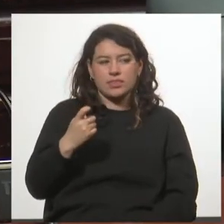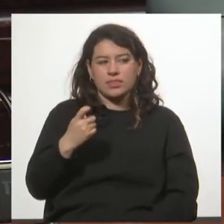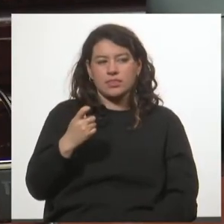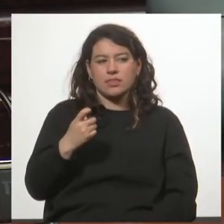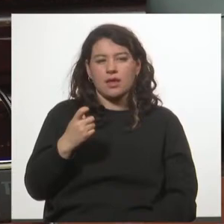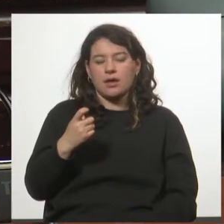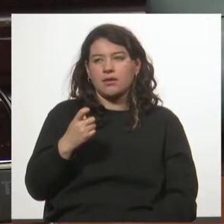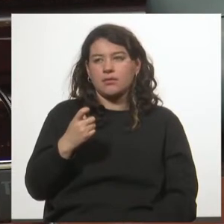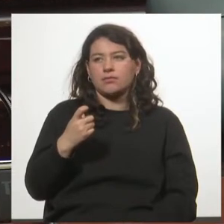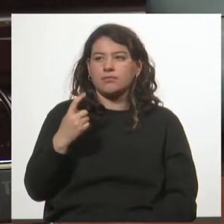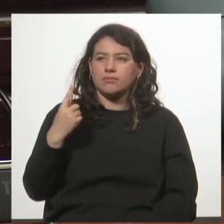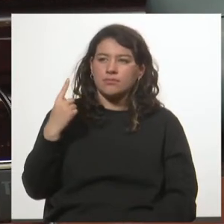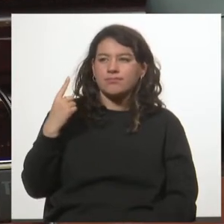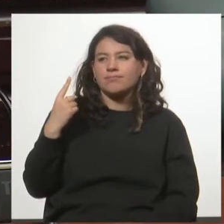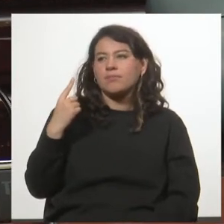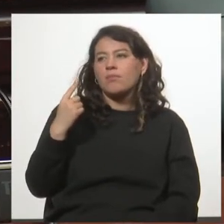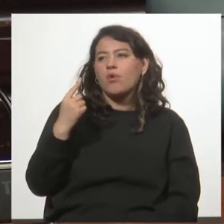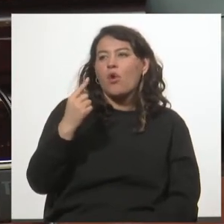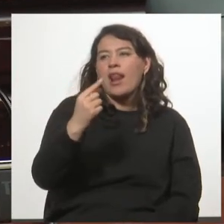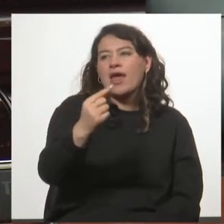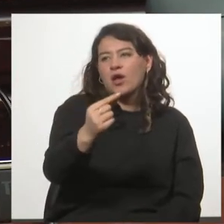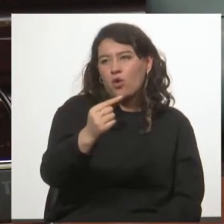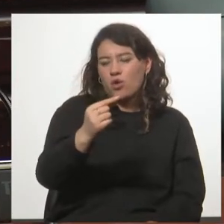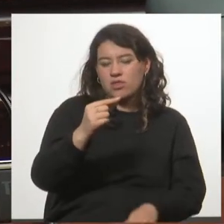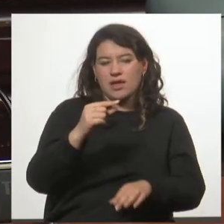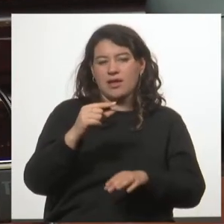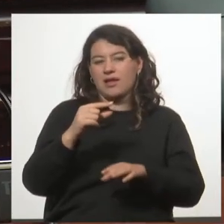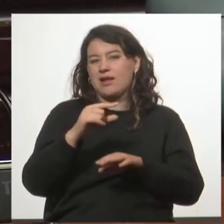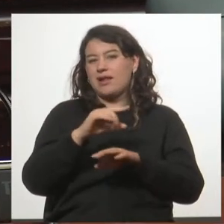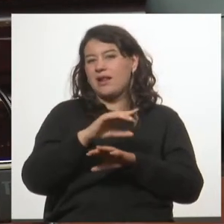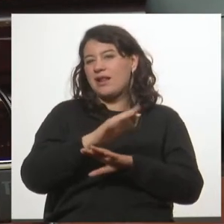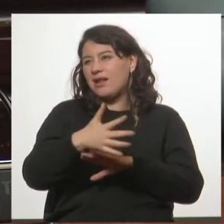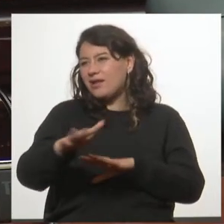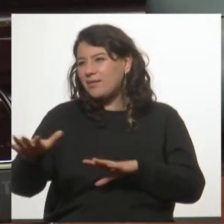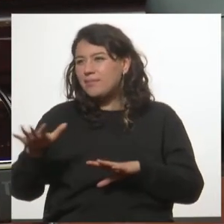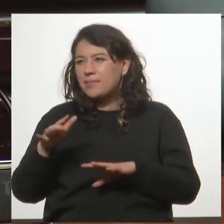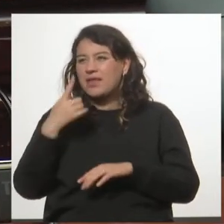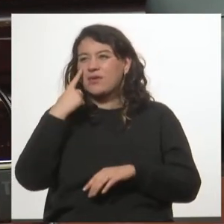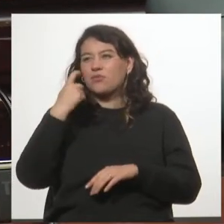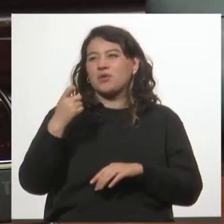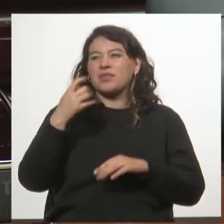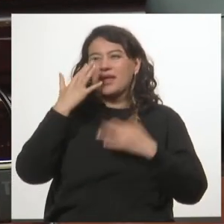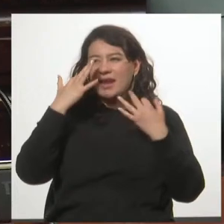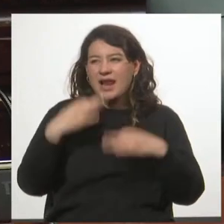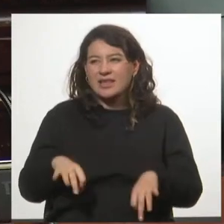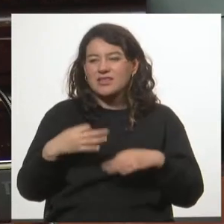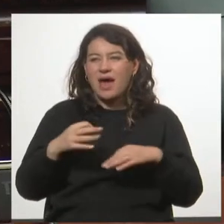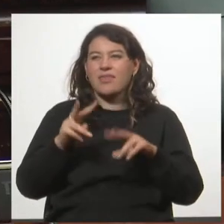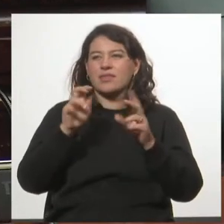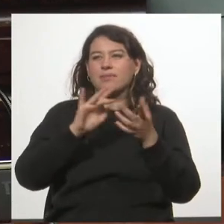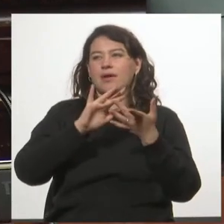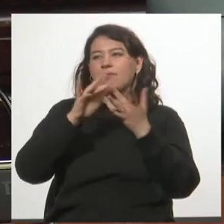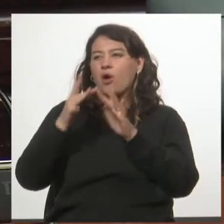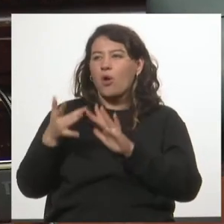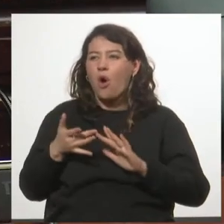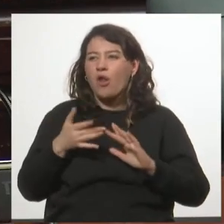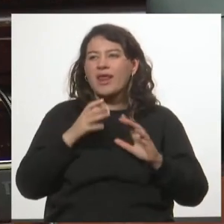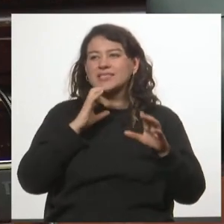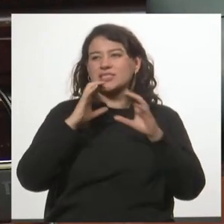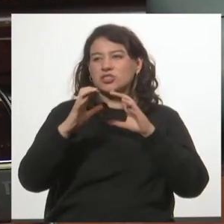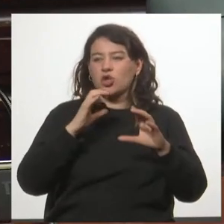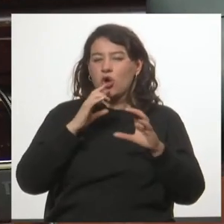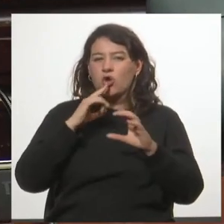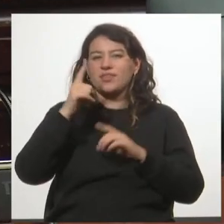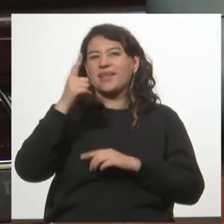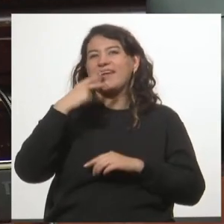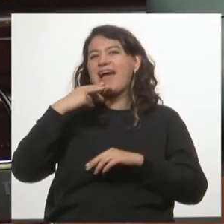corta para ver la realidad de la conexión que brinda ante